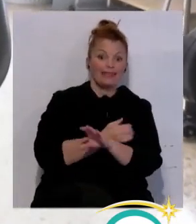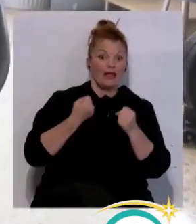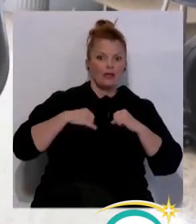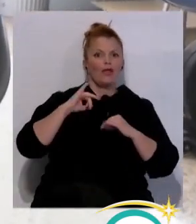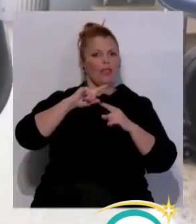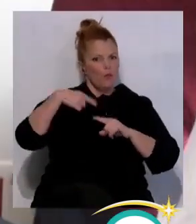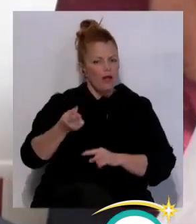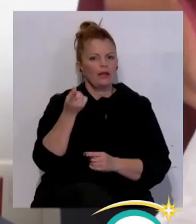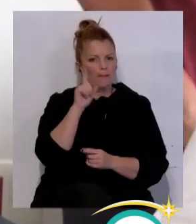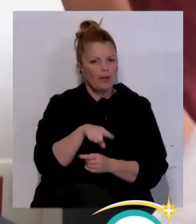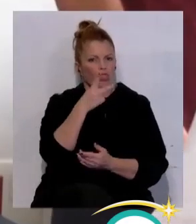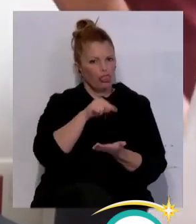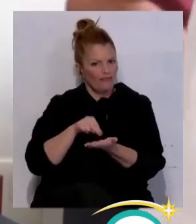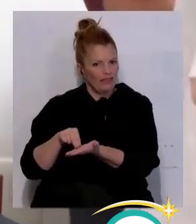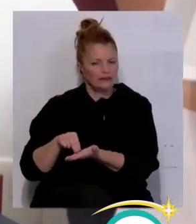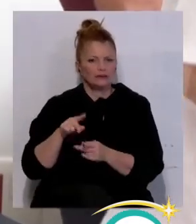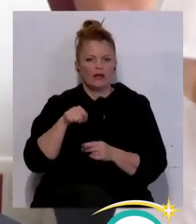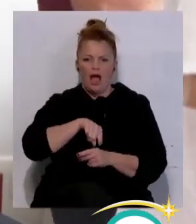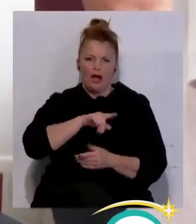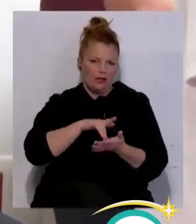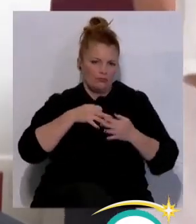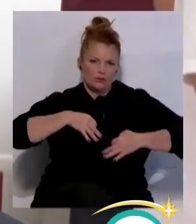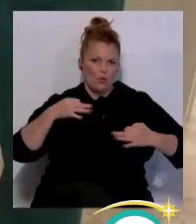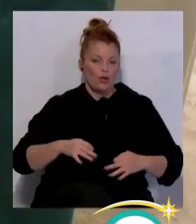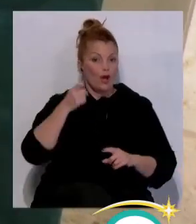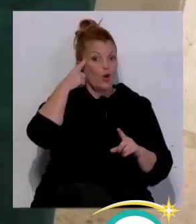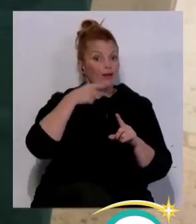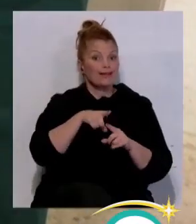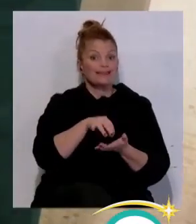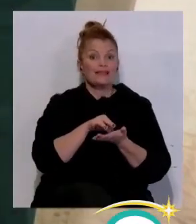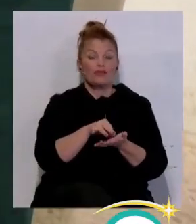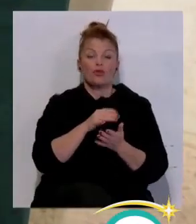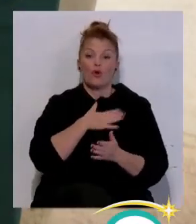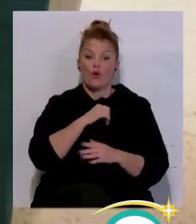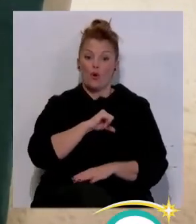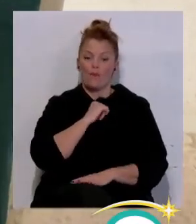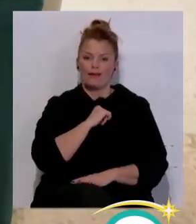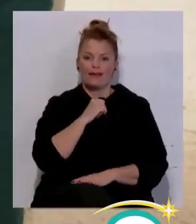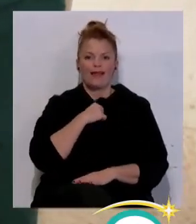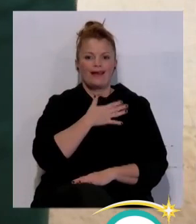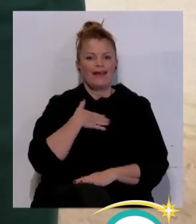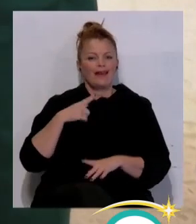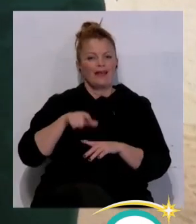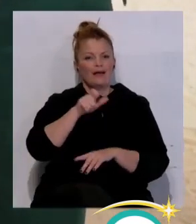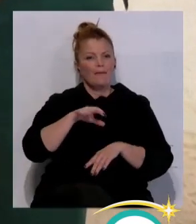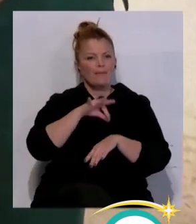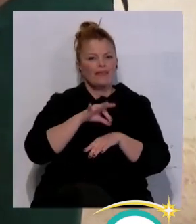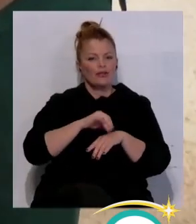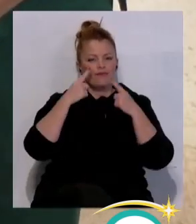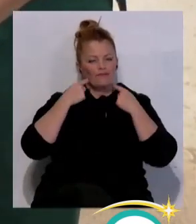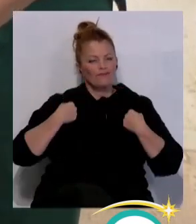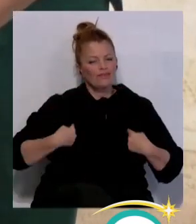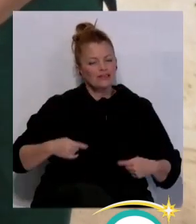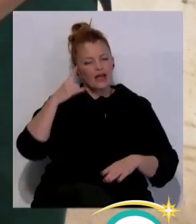y pues, aquí estamos muy seguros. El objetivo de este servicio hospitalario es volver a habilitar a los pacientes física